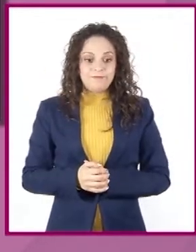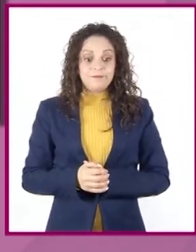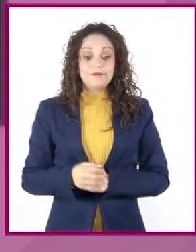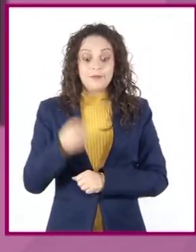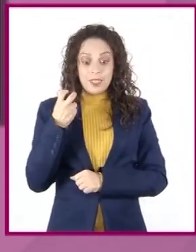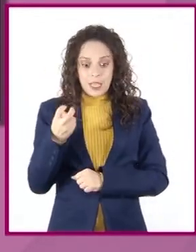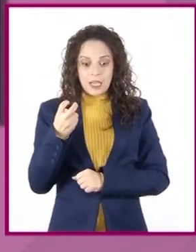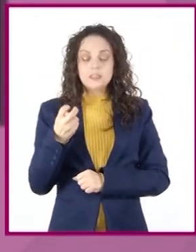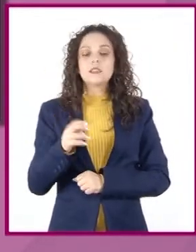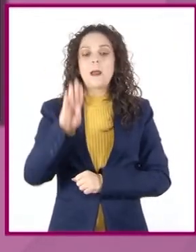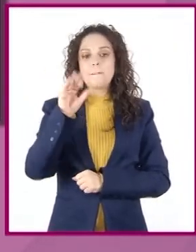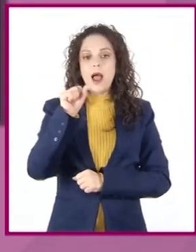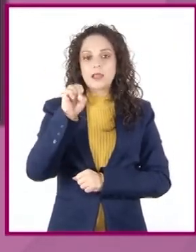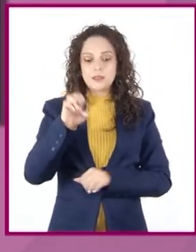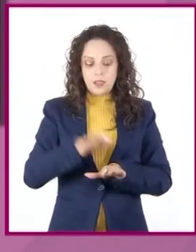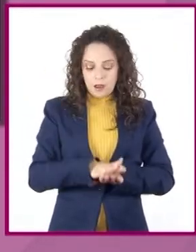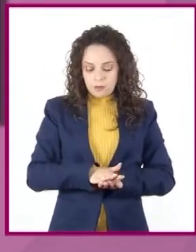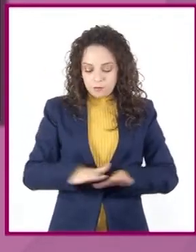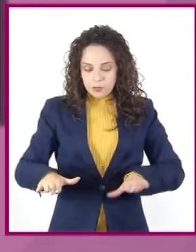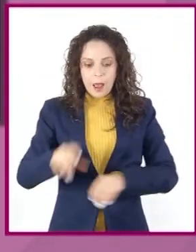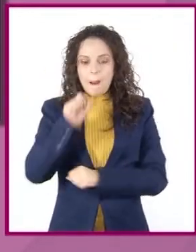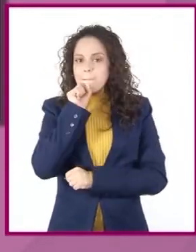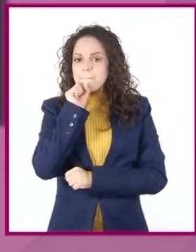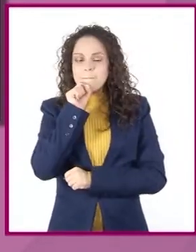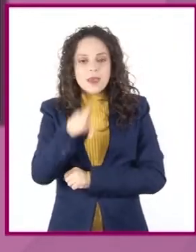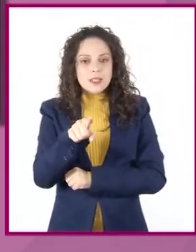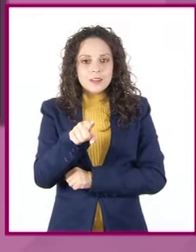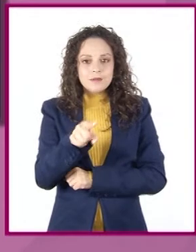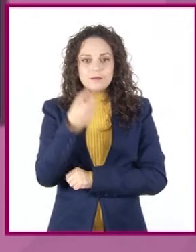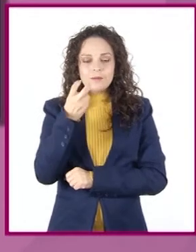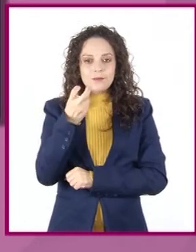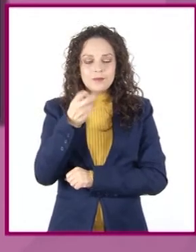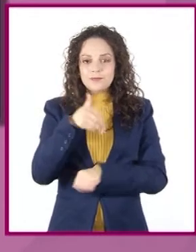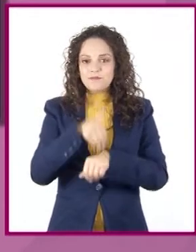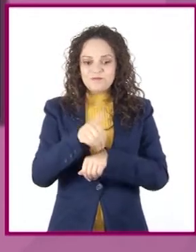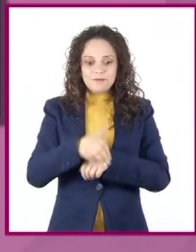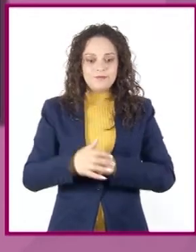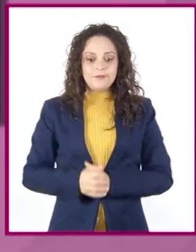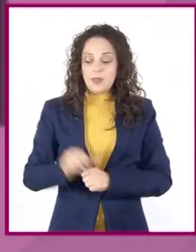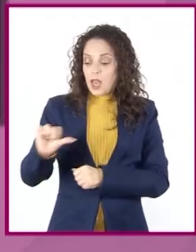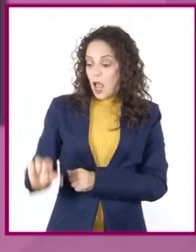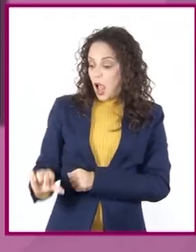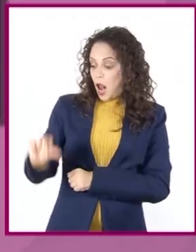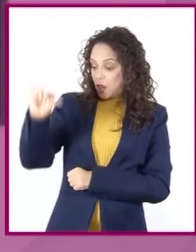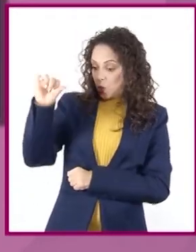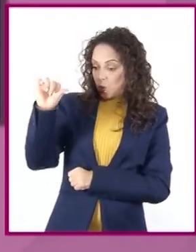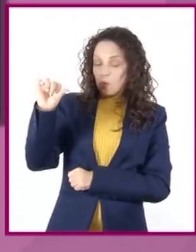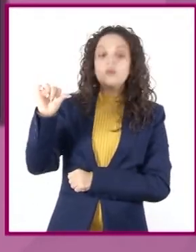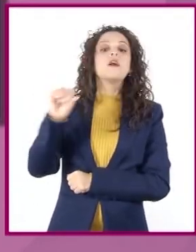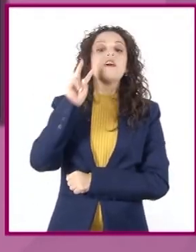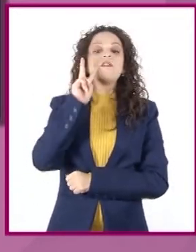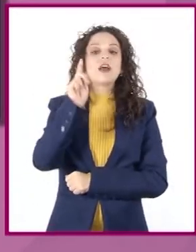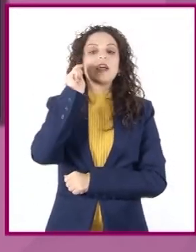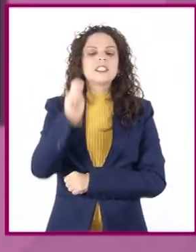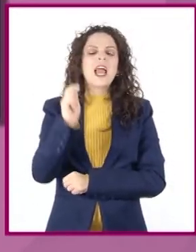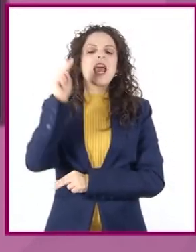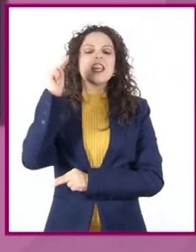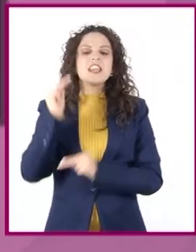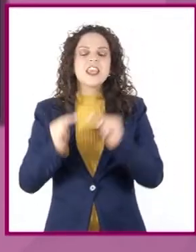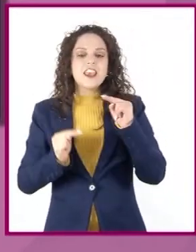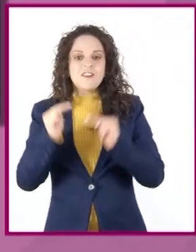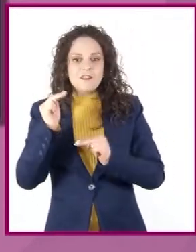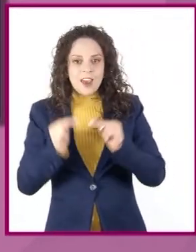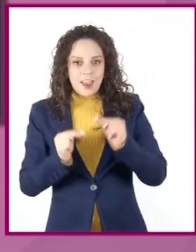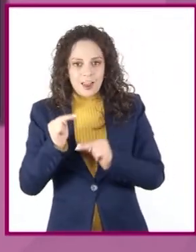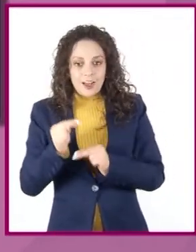calcular la base rectangular. Multiplicar por la altura equivale a lo que hemos visto como niveles. De esta